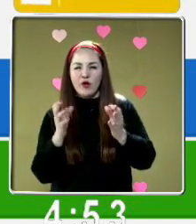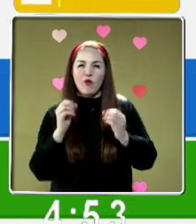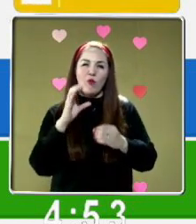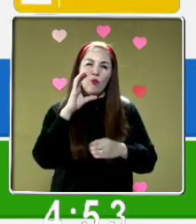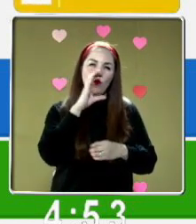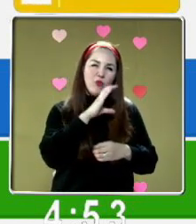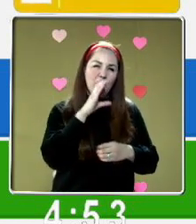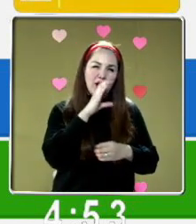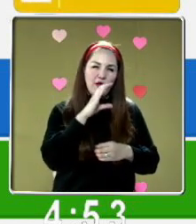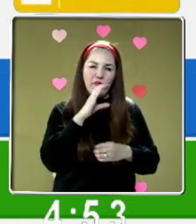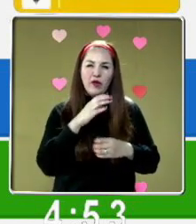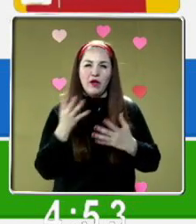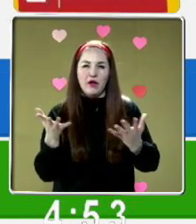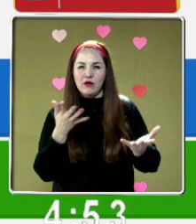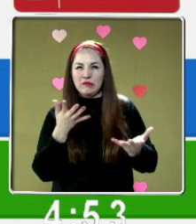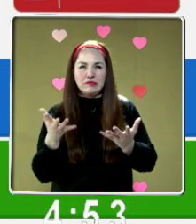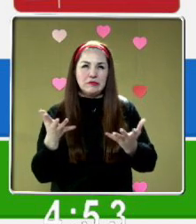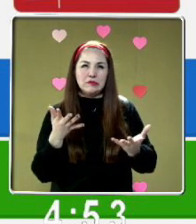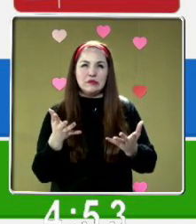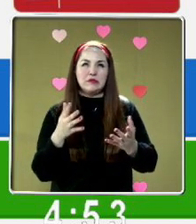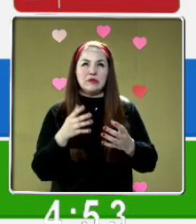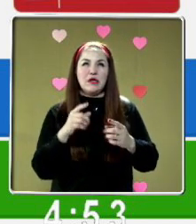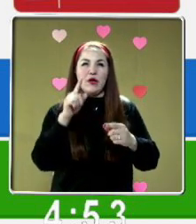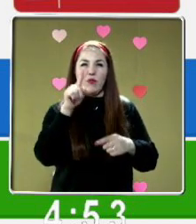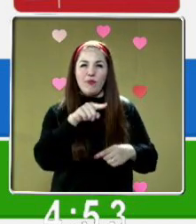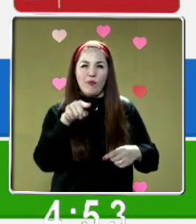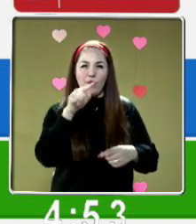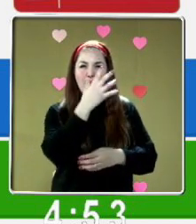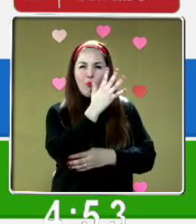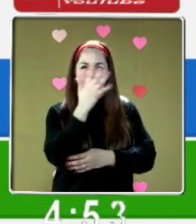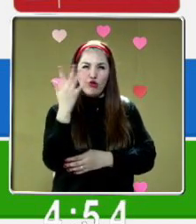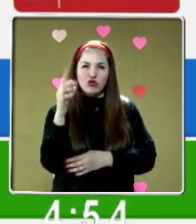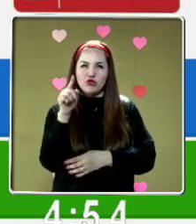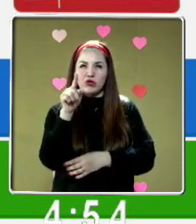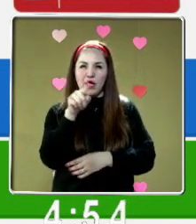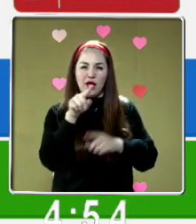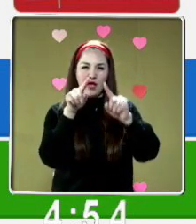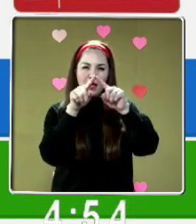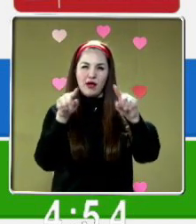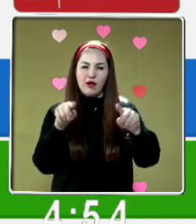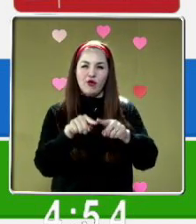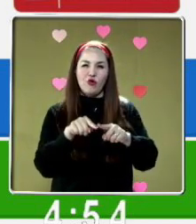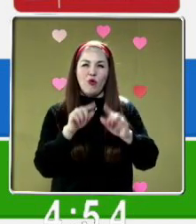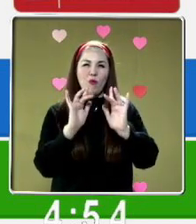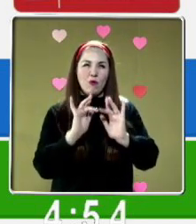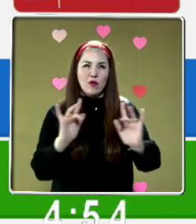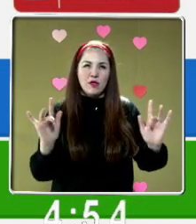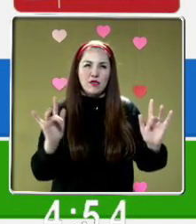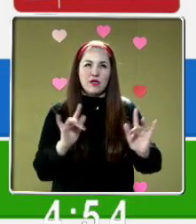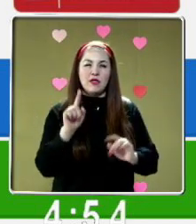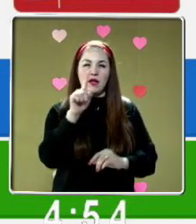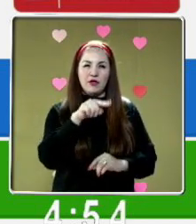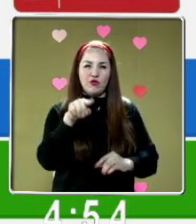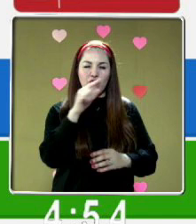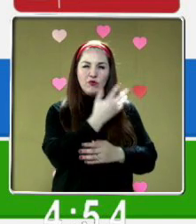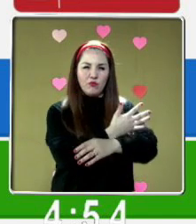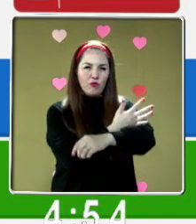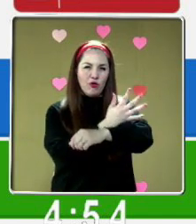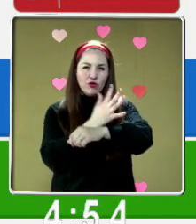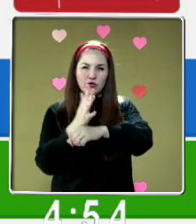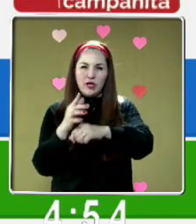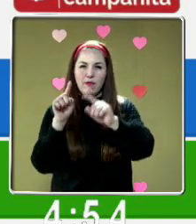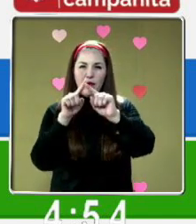mucha vegetación? Triángulo, tenemos bosque, rombo, desierto, círculo, selva y cuadrado, manantial.